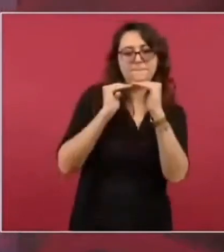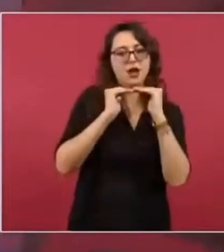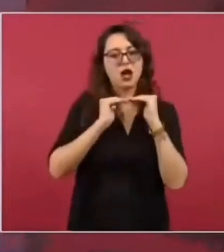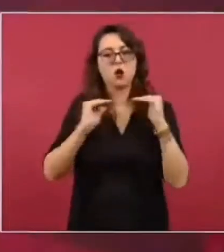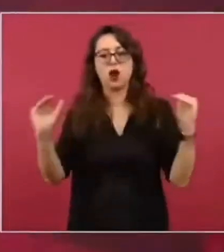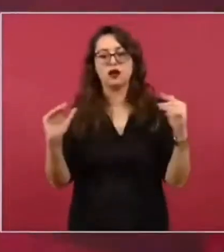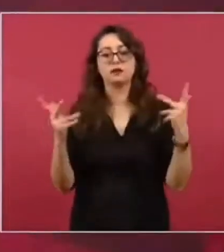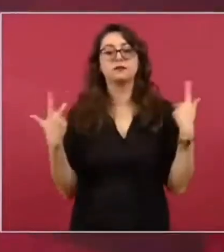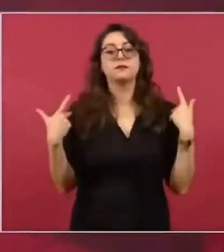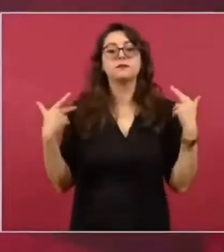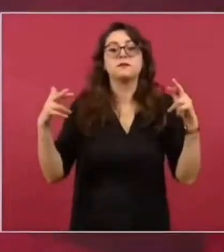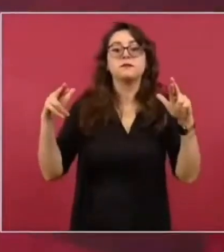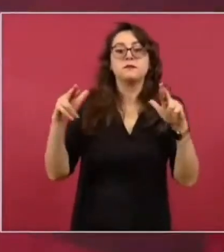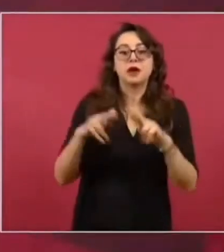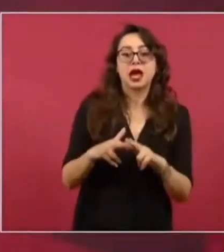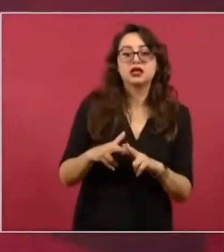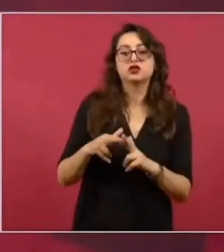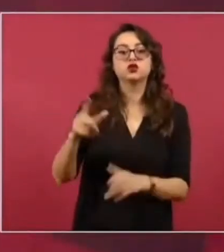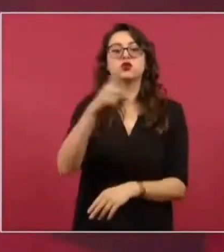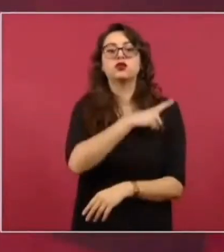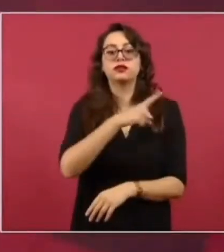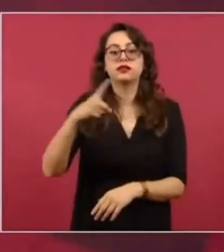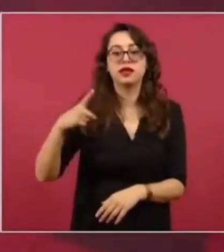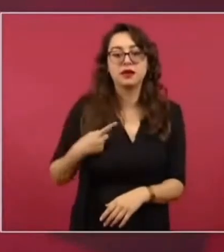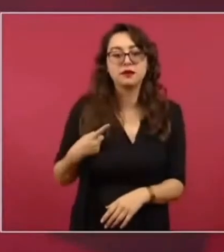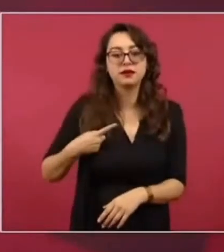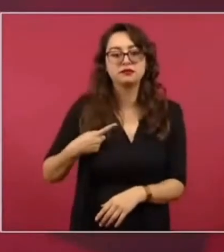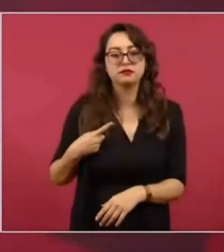para un maestro siempre sea